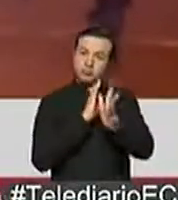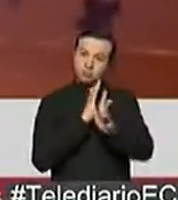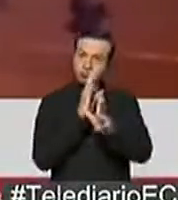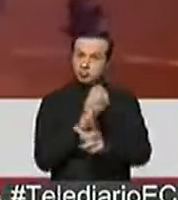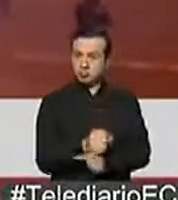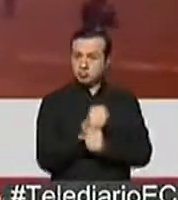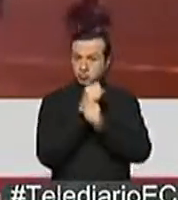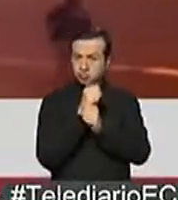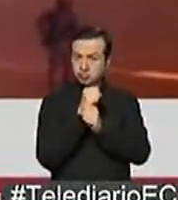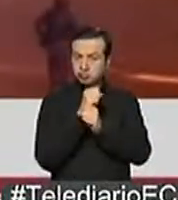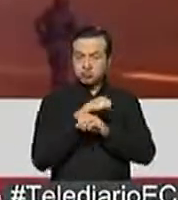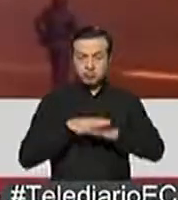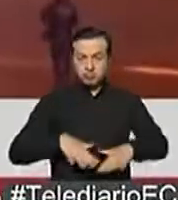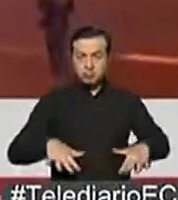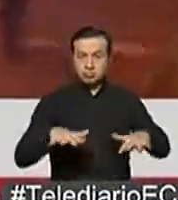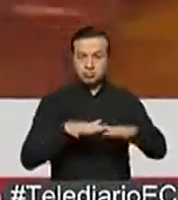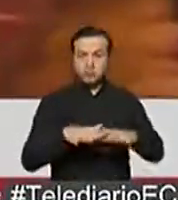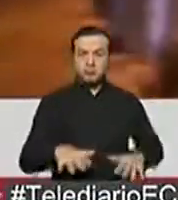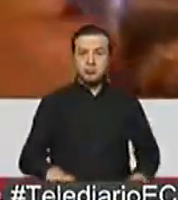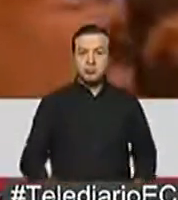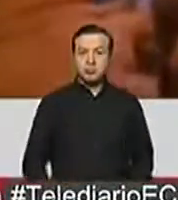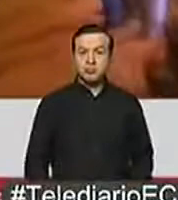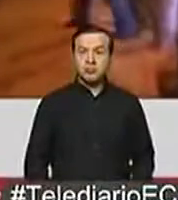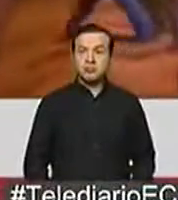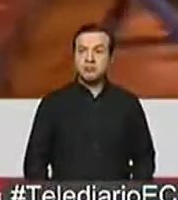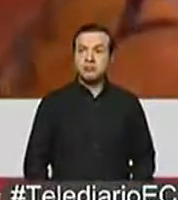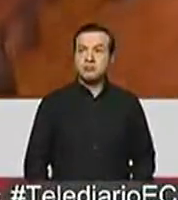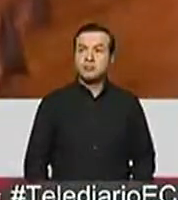seguridad en ese sector.